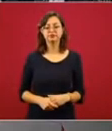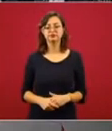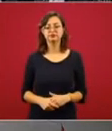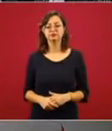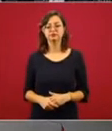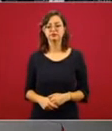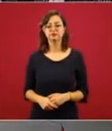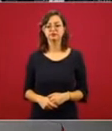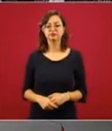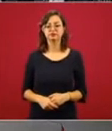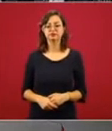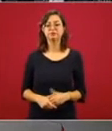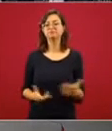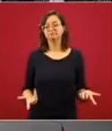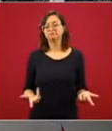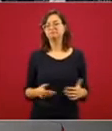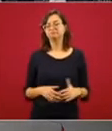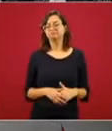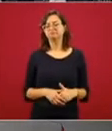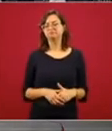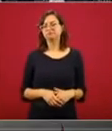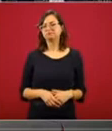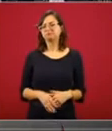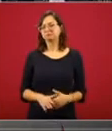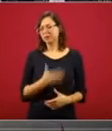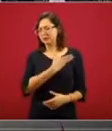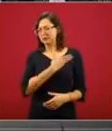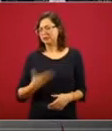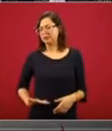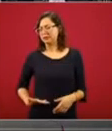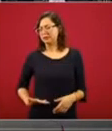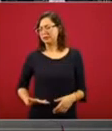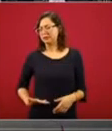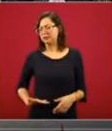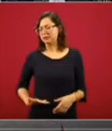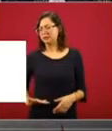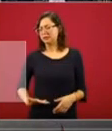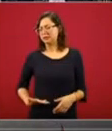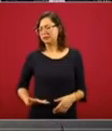Señor, abundando un poco a este, en este respecto y pensando…